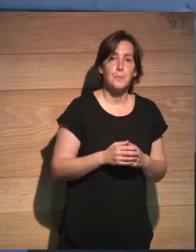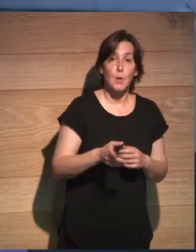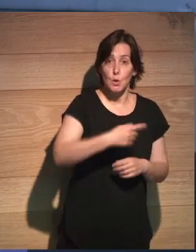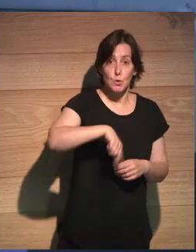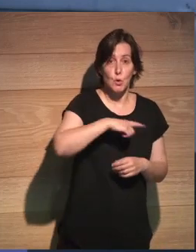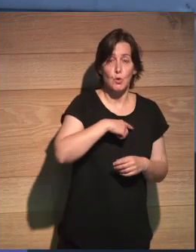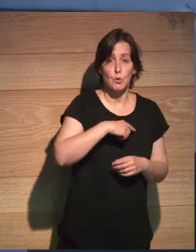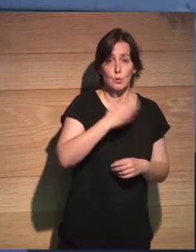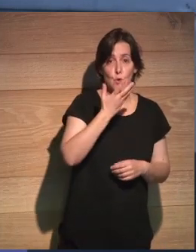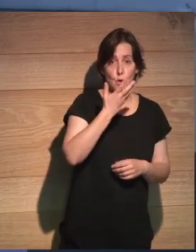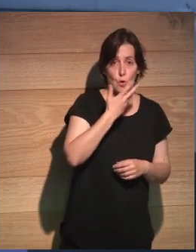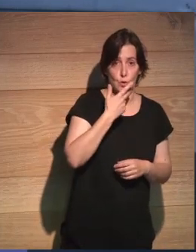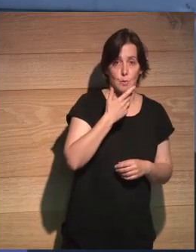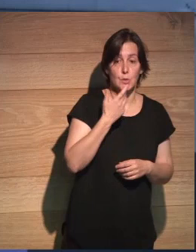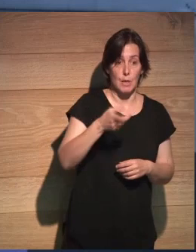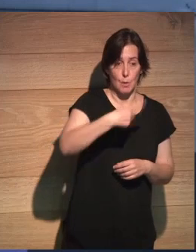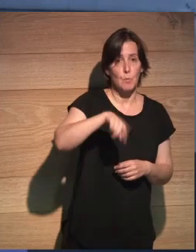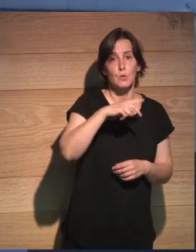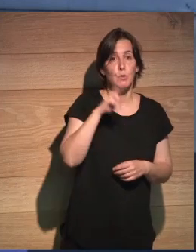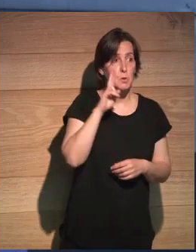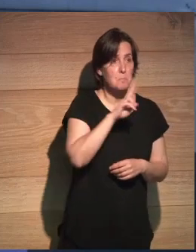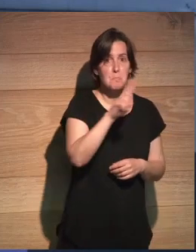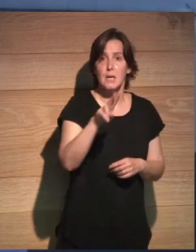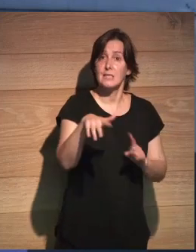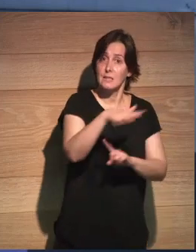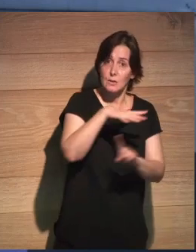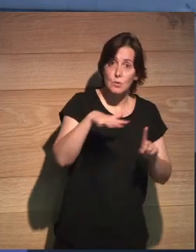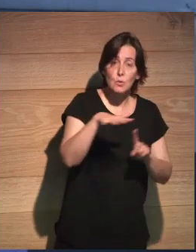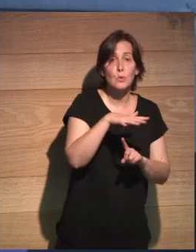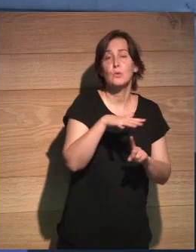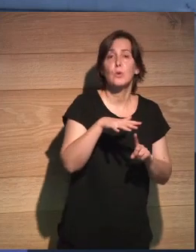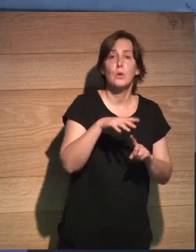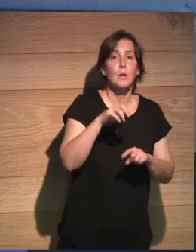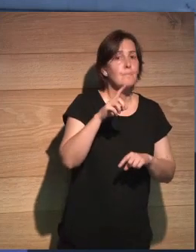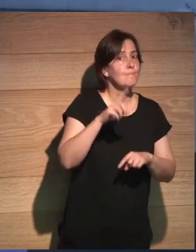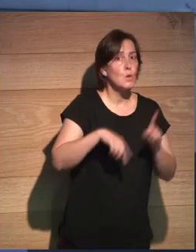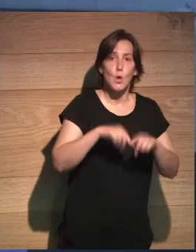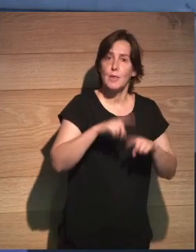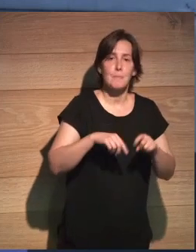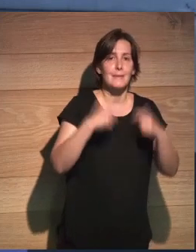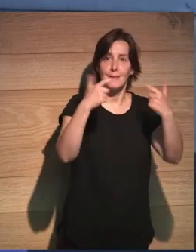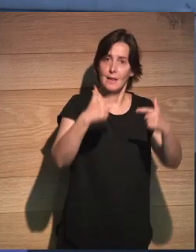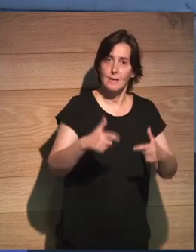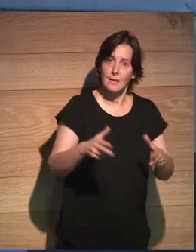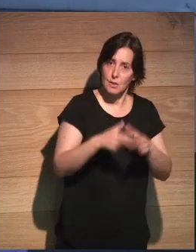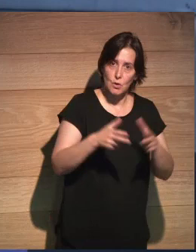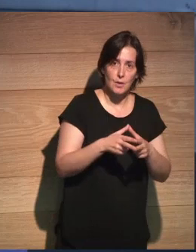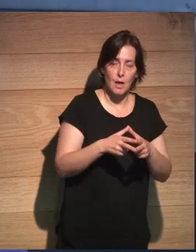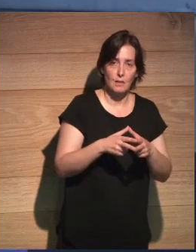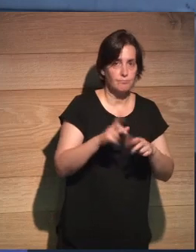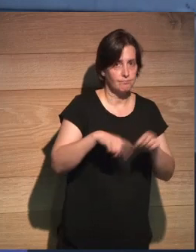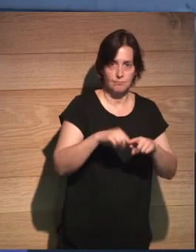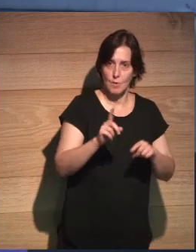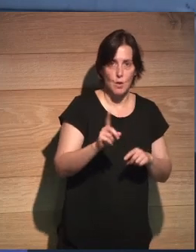conocemos, y además, si os fijáis y miráis a vuestro entorno, no depende de la clase social, no depende del estrato